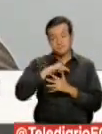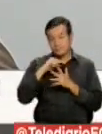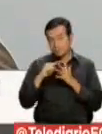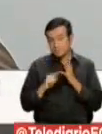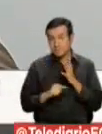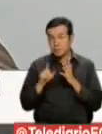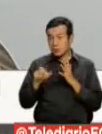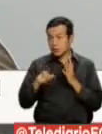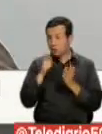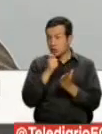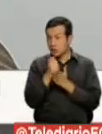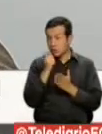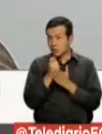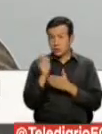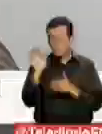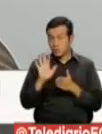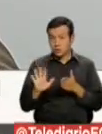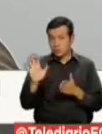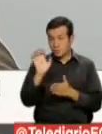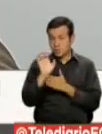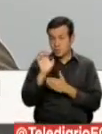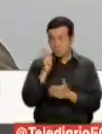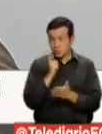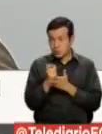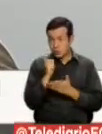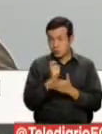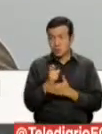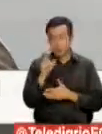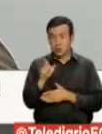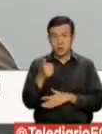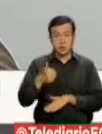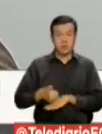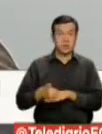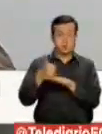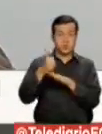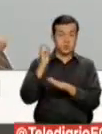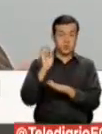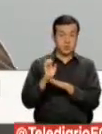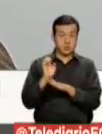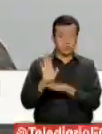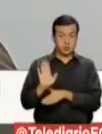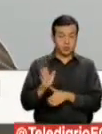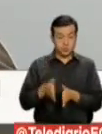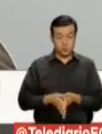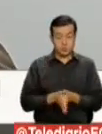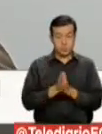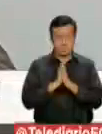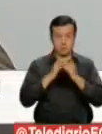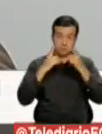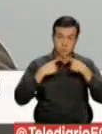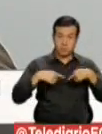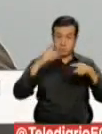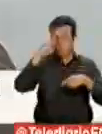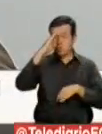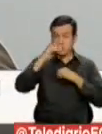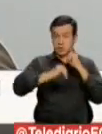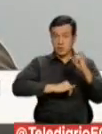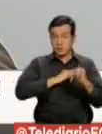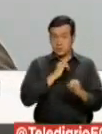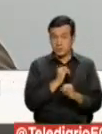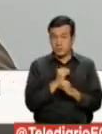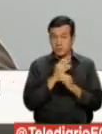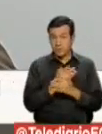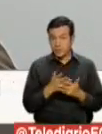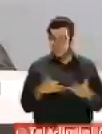se lo está persiguiendo en el Ecuador y por el cual las autoridades ecuatorianas solicitaron la difusión roja no es de